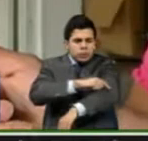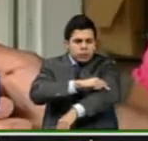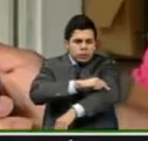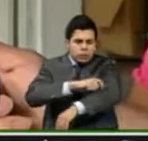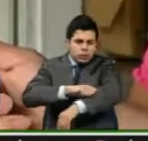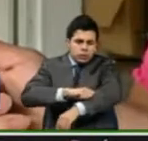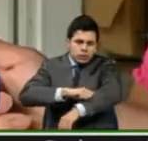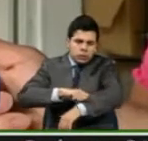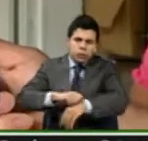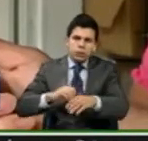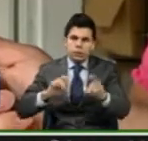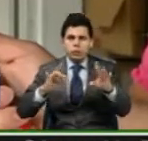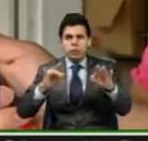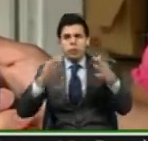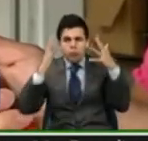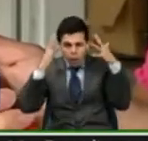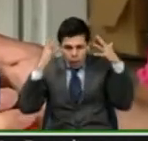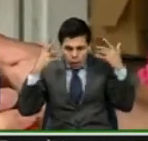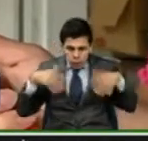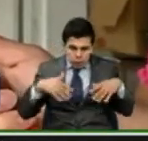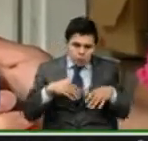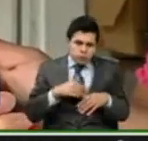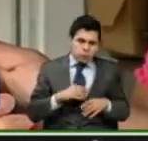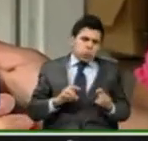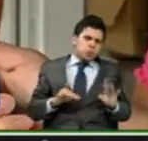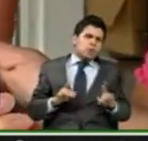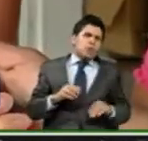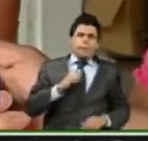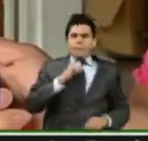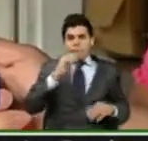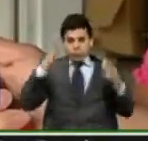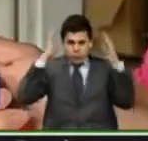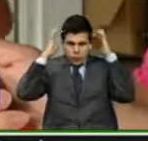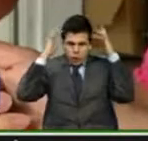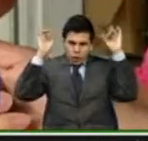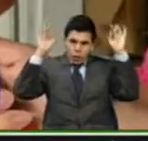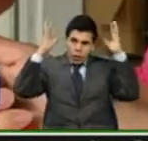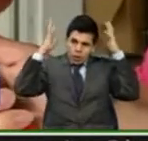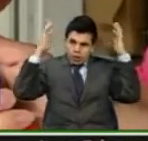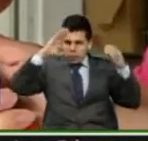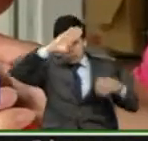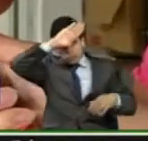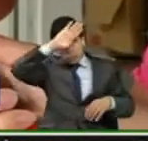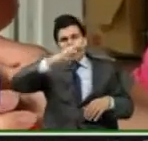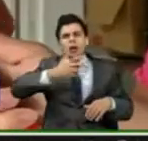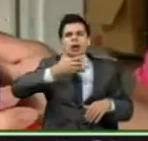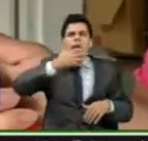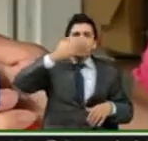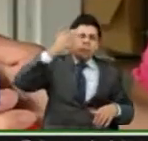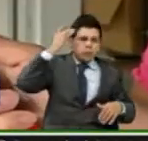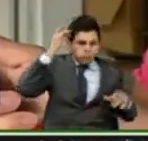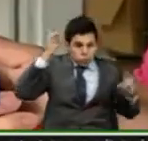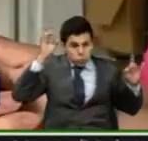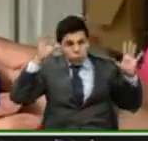carne y piel, pero es un desespero, pero feo, horrible. Y la cabeza es así. Y esa fiebre y esa fiebre, ese olor, no es uno,